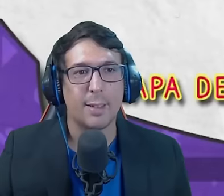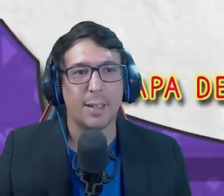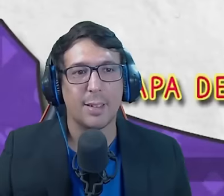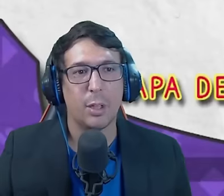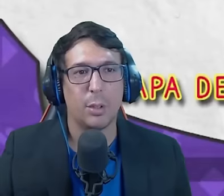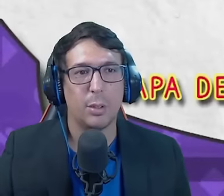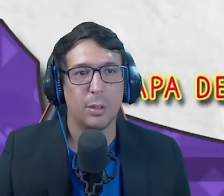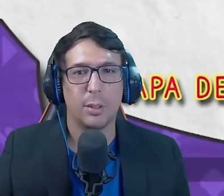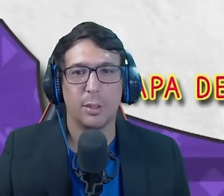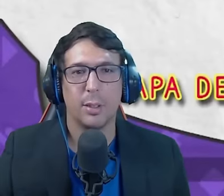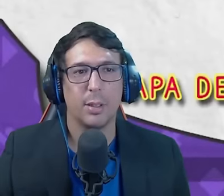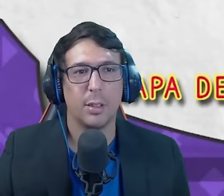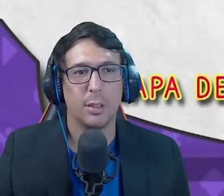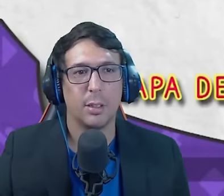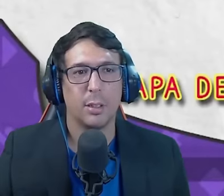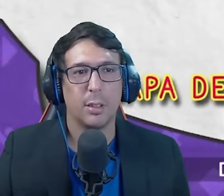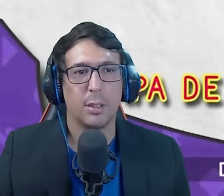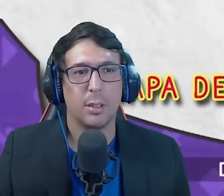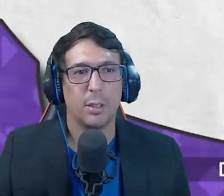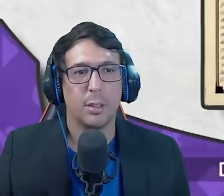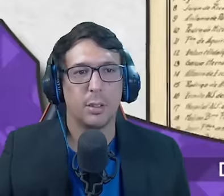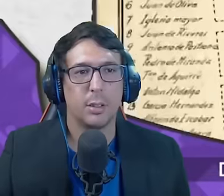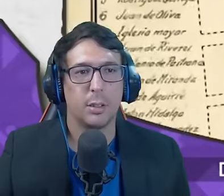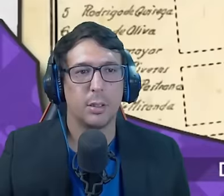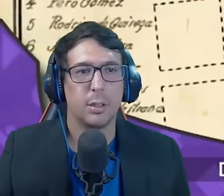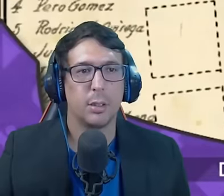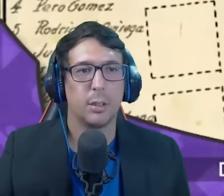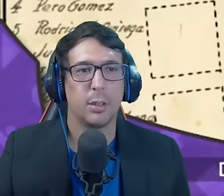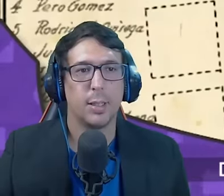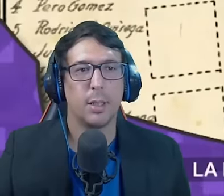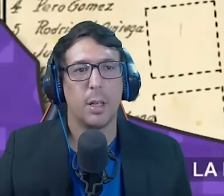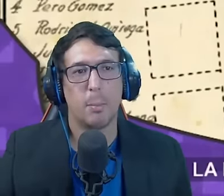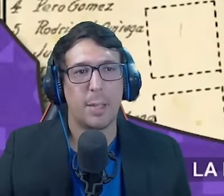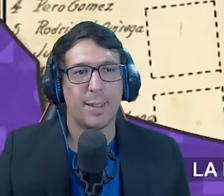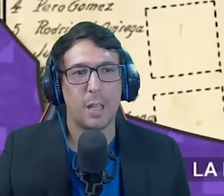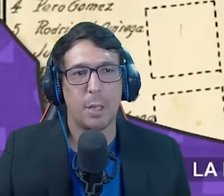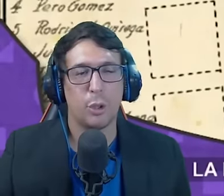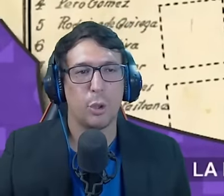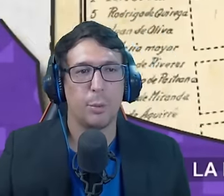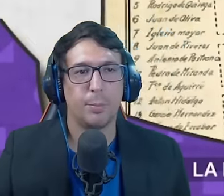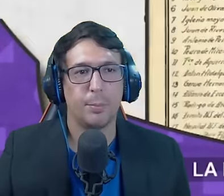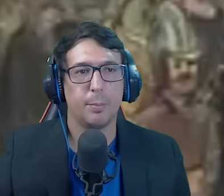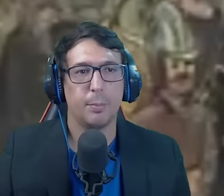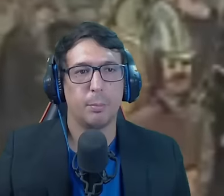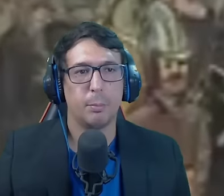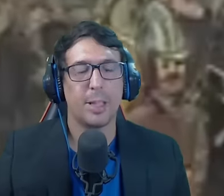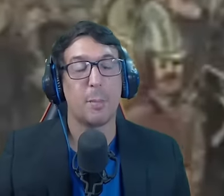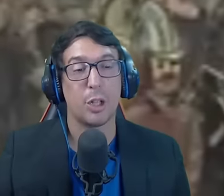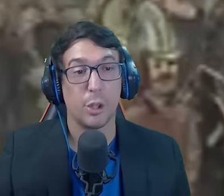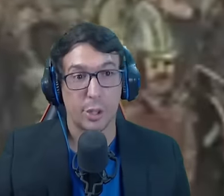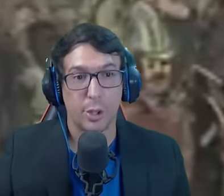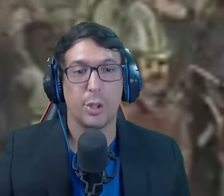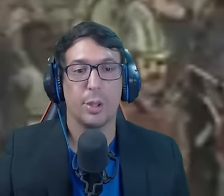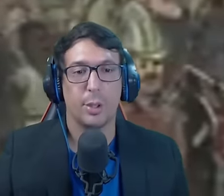era Santiago. ¡Wow! ¡Qué increíble! Desde los españoles viene la forma Plaza de nuestras Mayor. Ciudades. En este espacio Plaza se